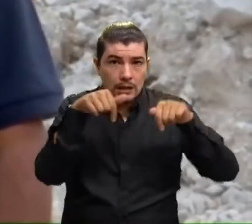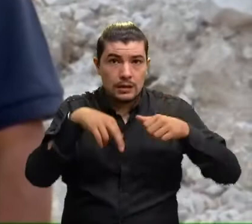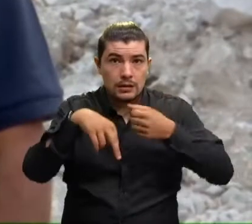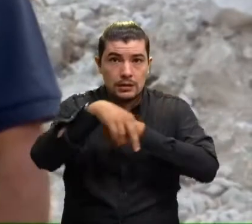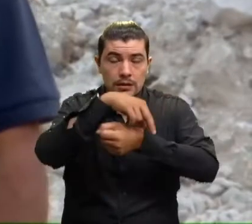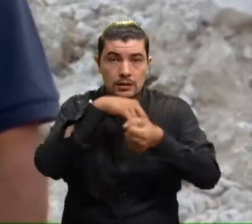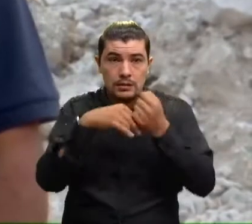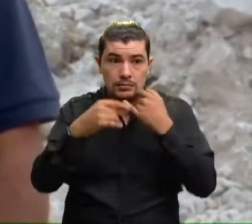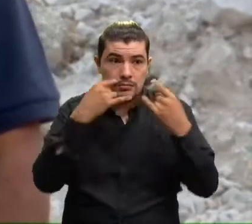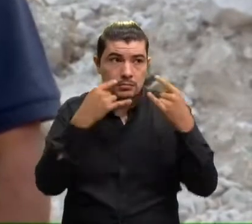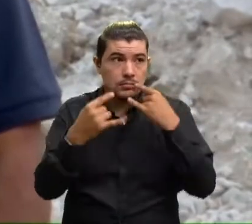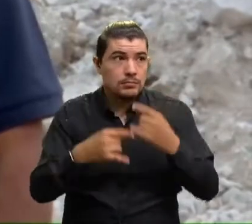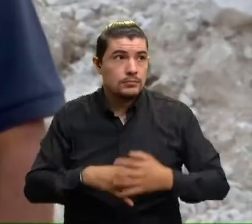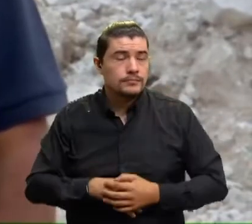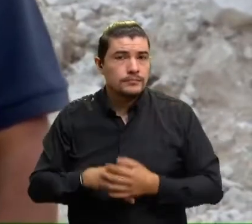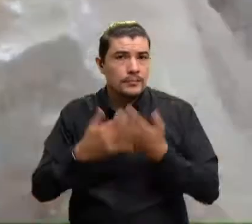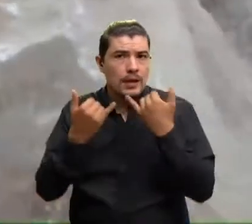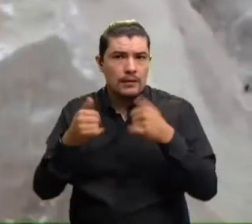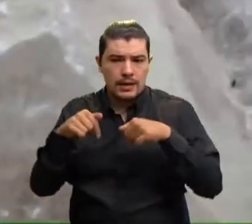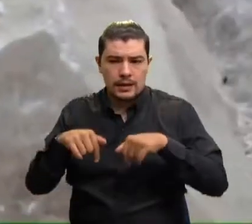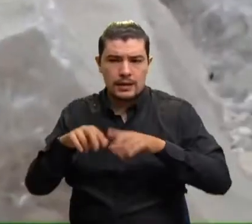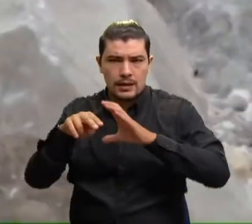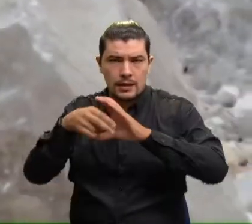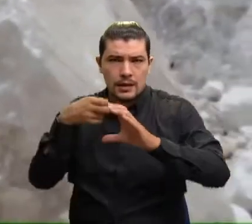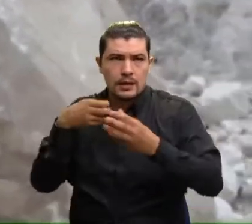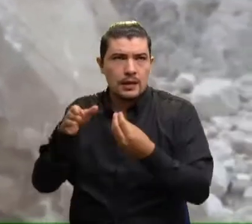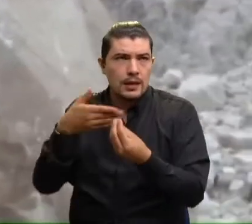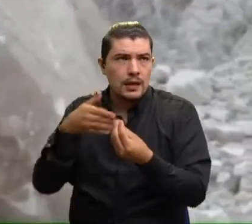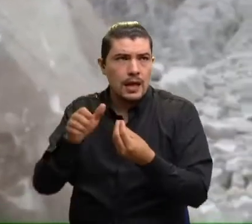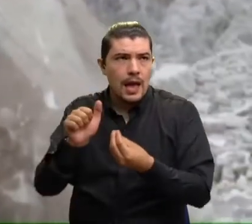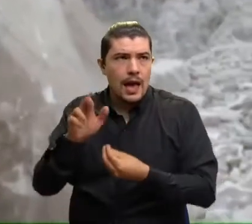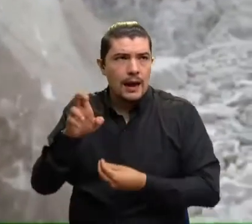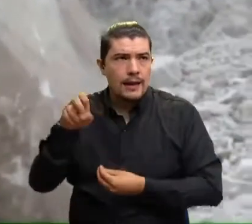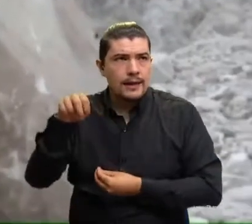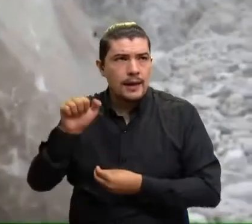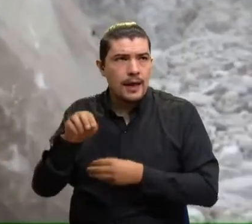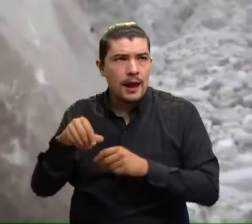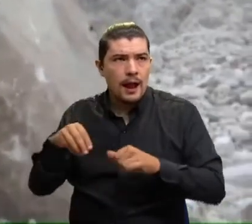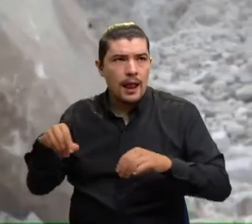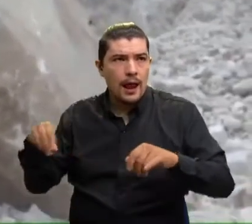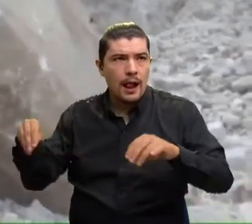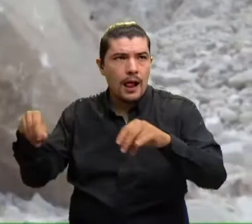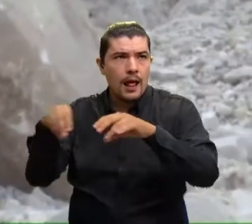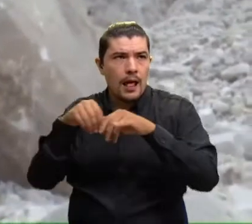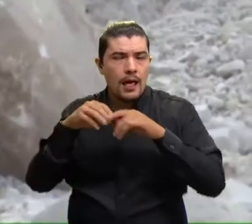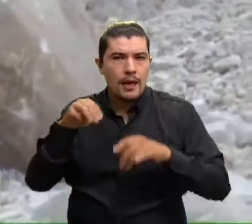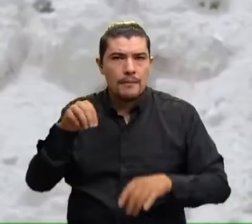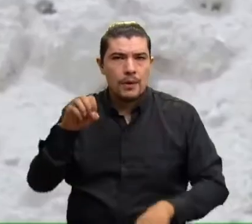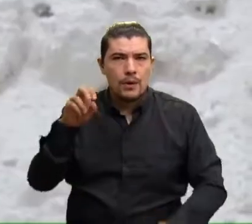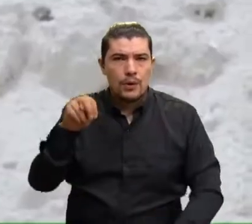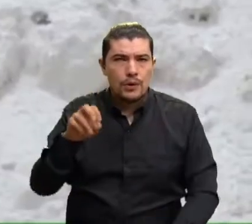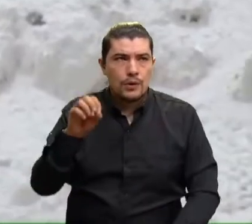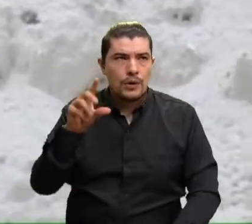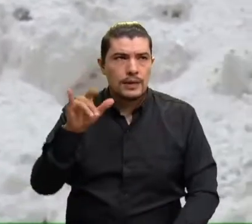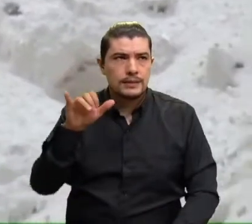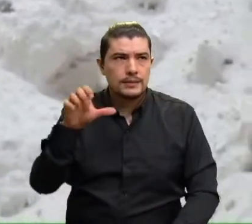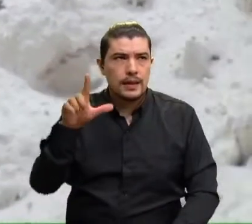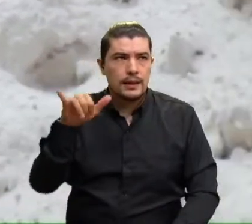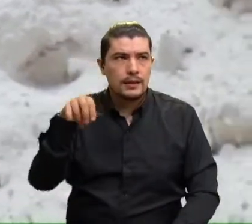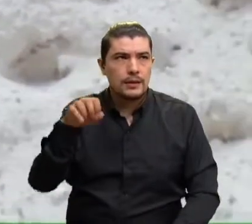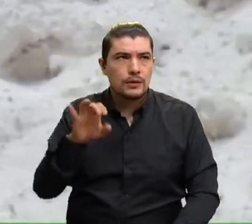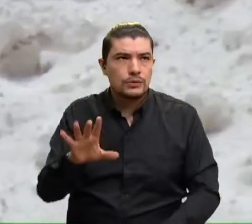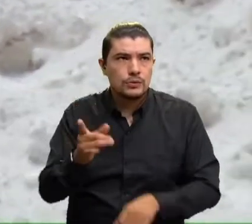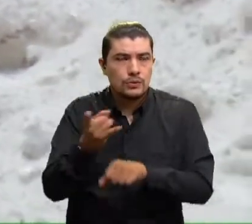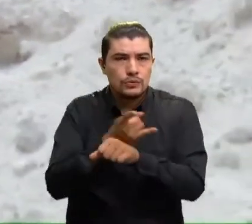región. Nosotros aquí estamos sobre una mina de arena sílicet, la cual es un cuarzo monocristalino de uso industrial, con una